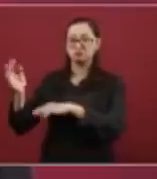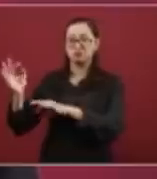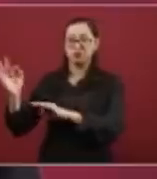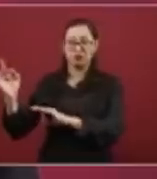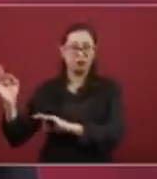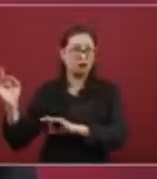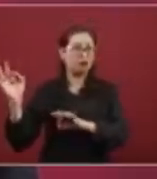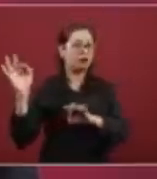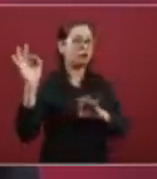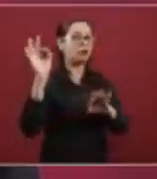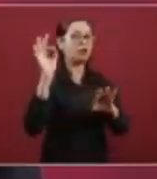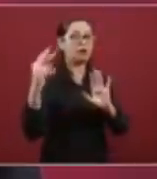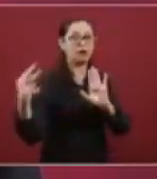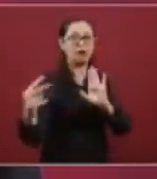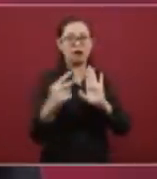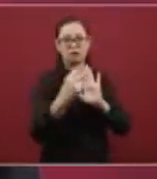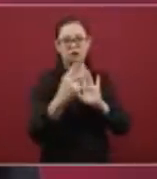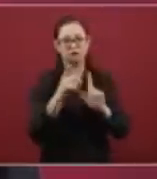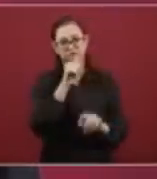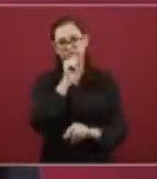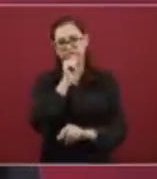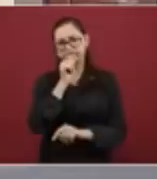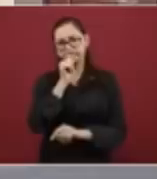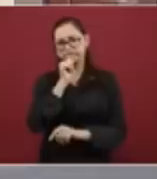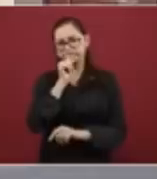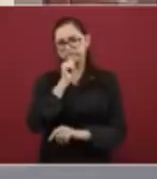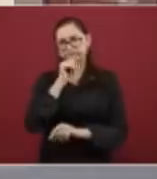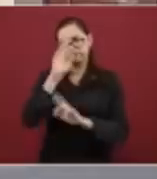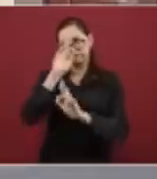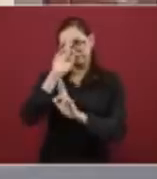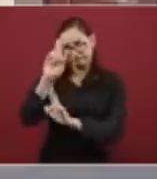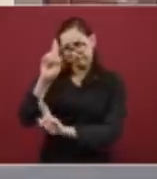no las dimos a conocer,